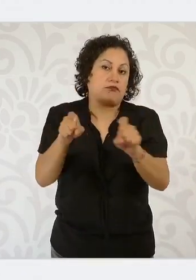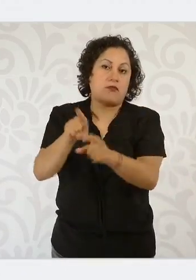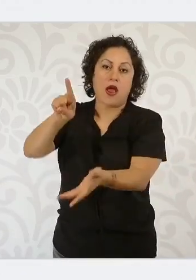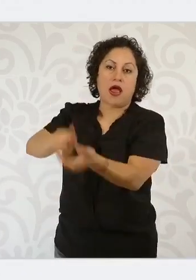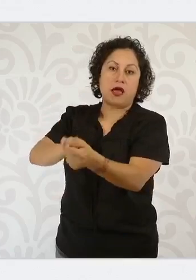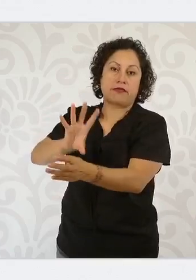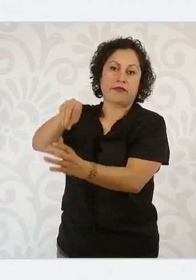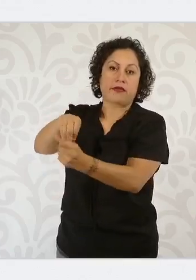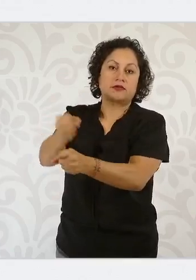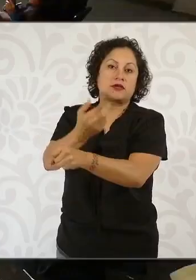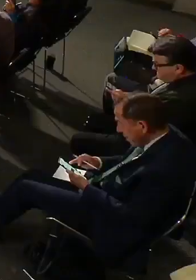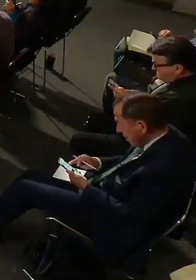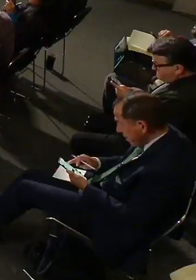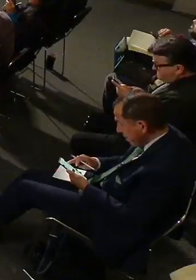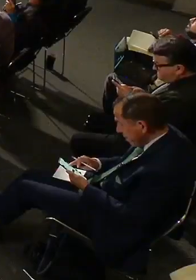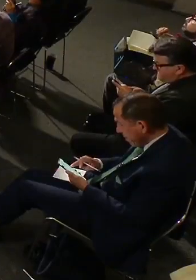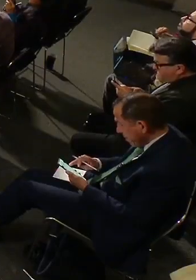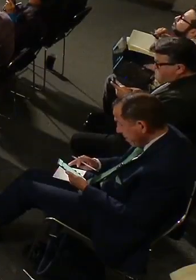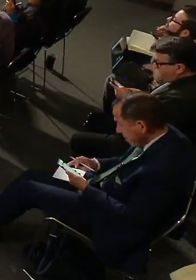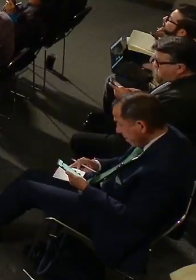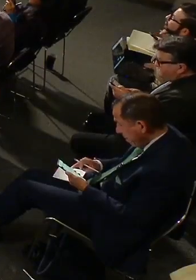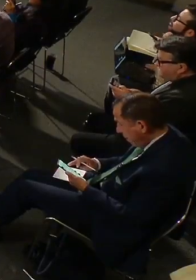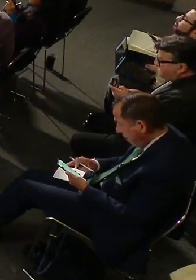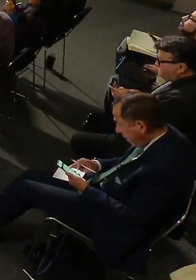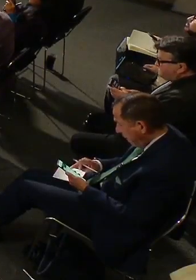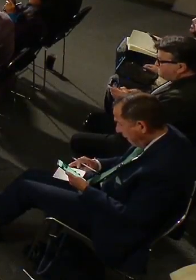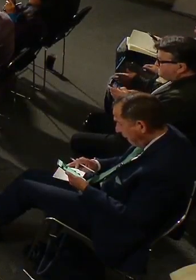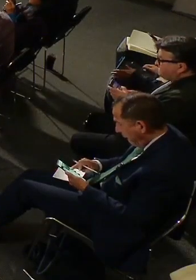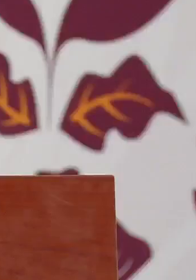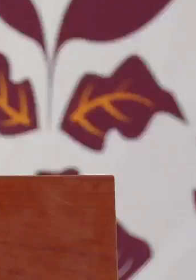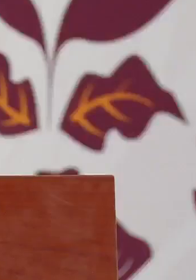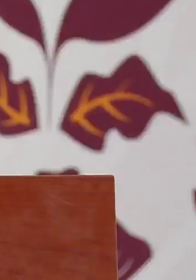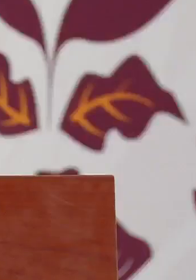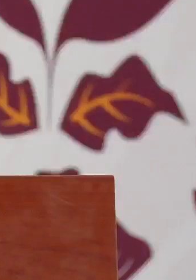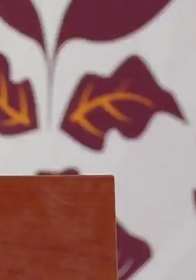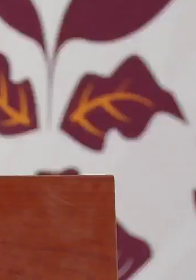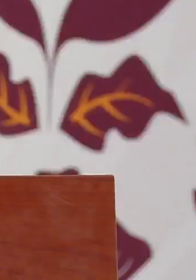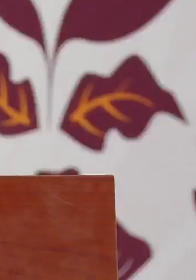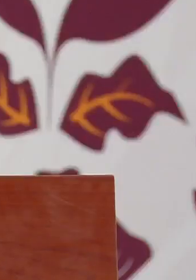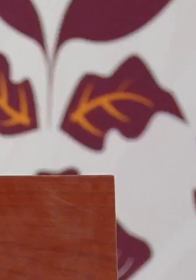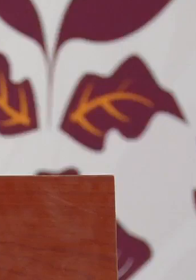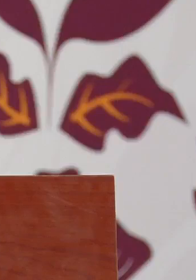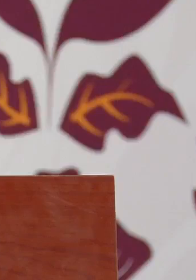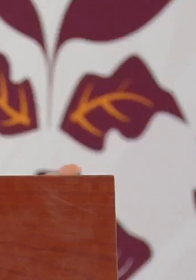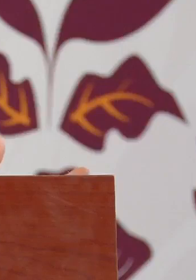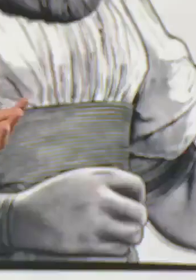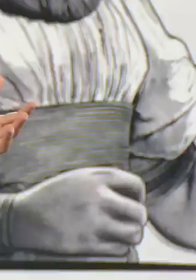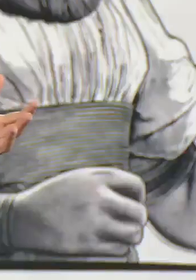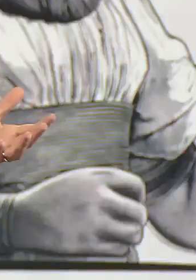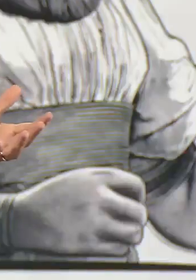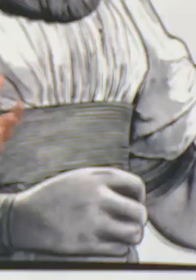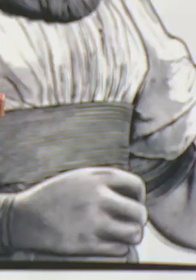los colectivos de desaparecidas, y no, nunca nos vamos a confrontar con una madre que